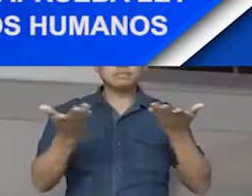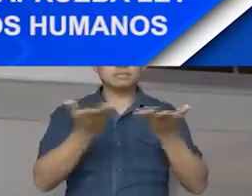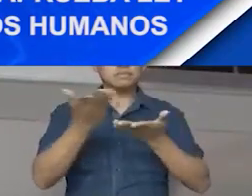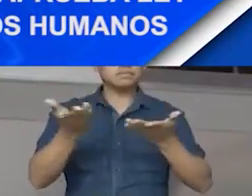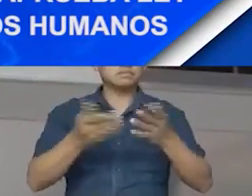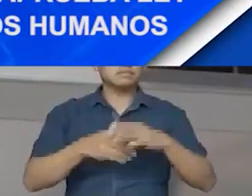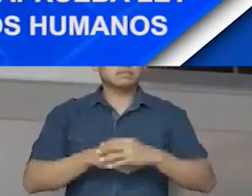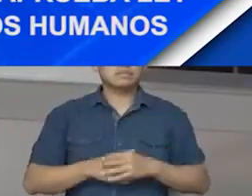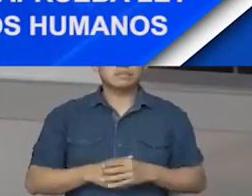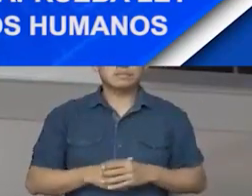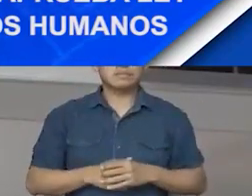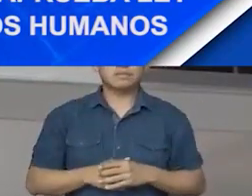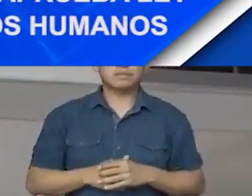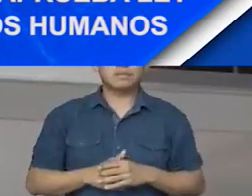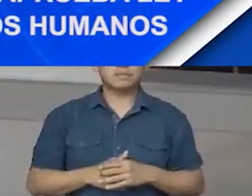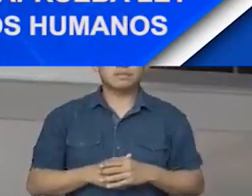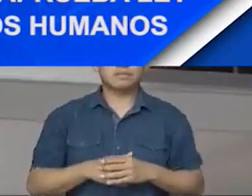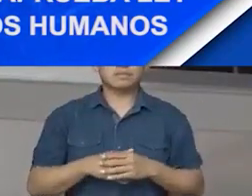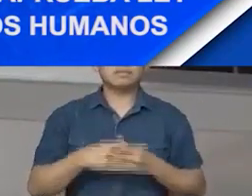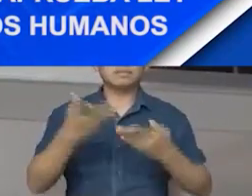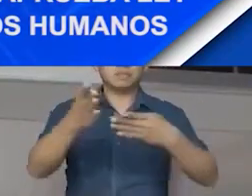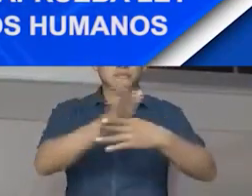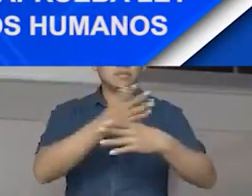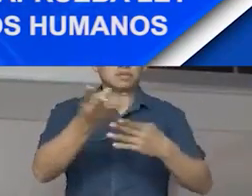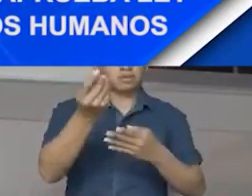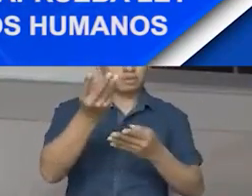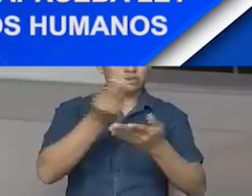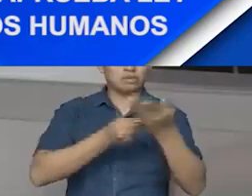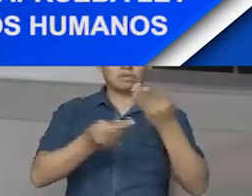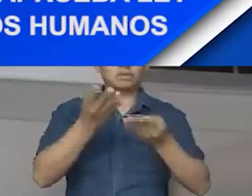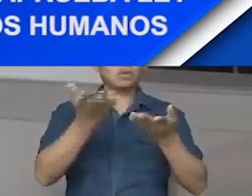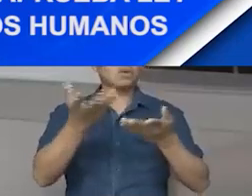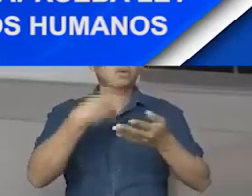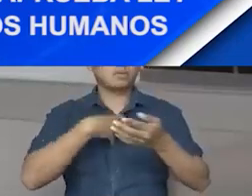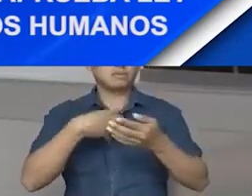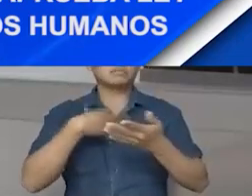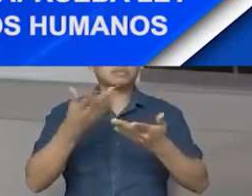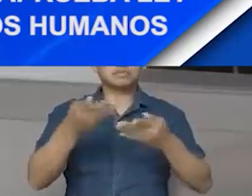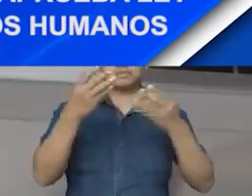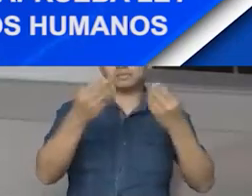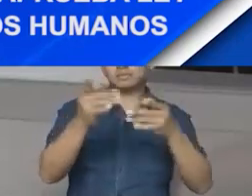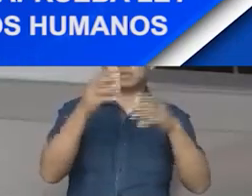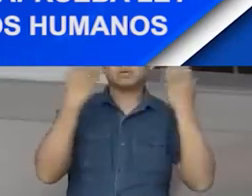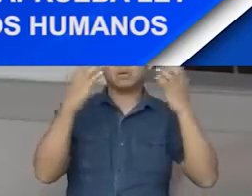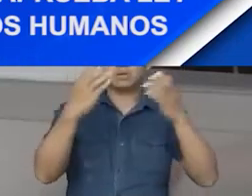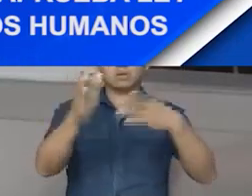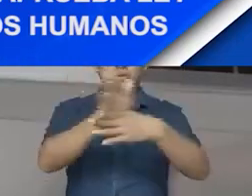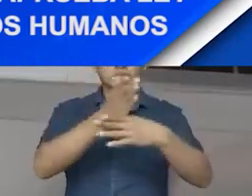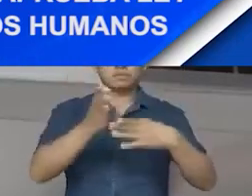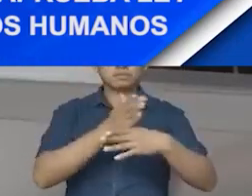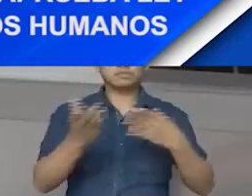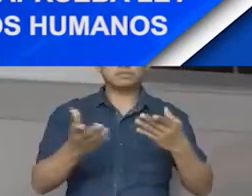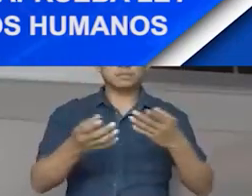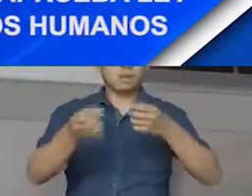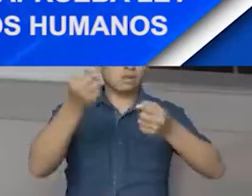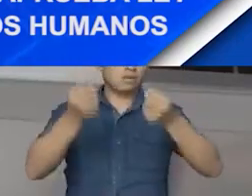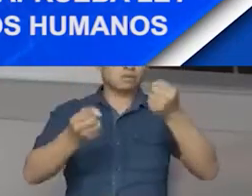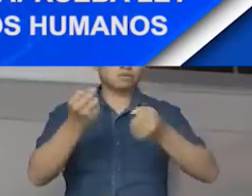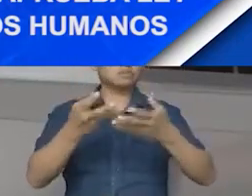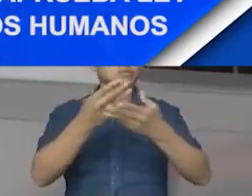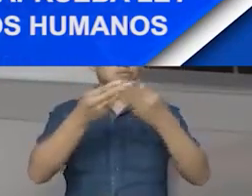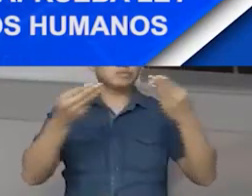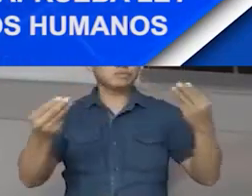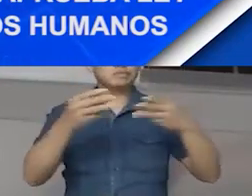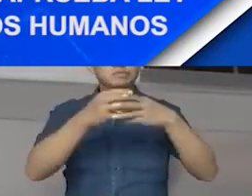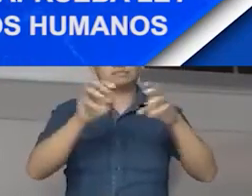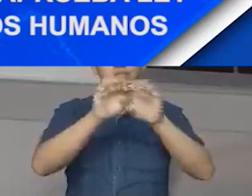Procuraduría General de la República, los recursos financieros, patrimoniales, bienes muebles e inmuebles, vehículos y equipos